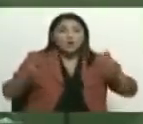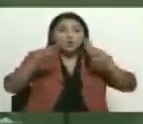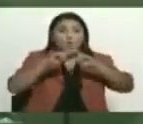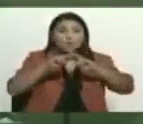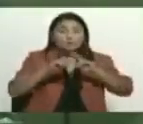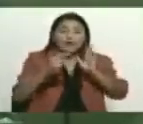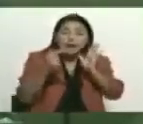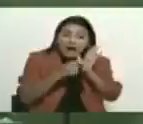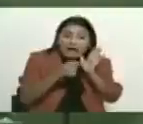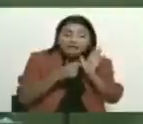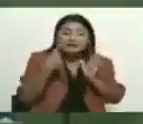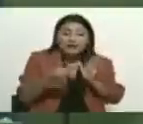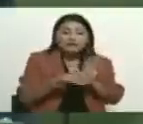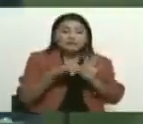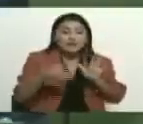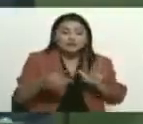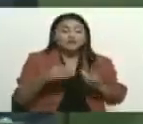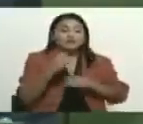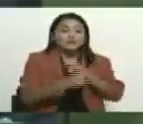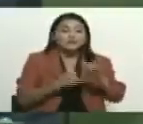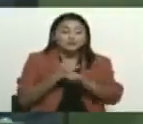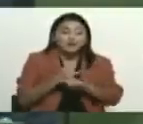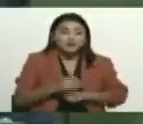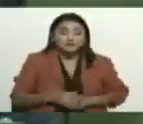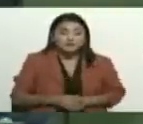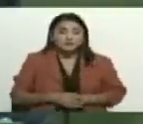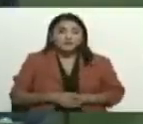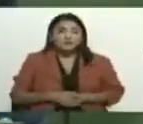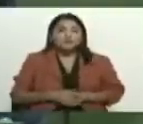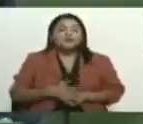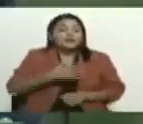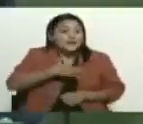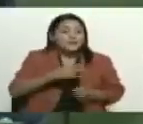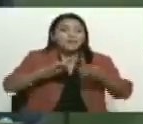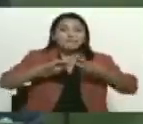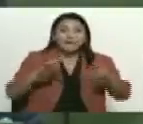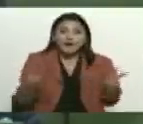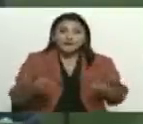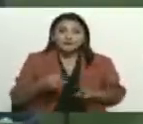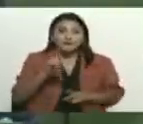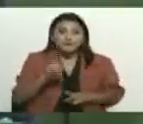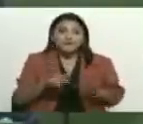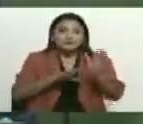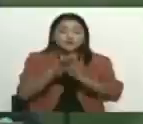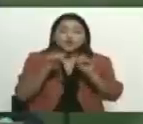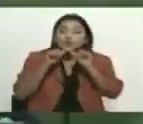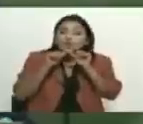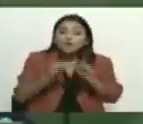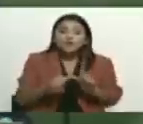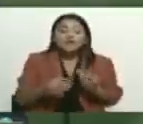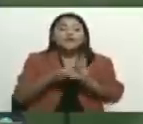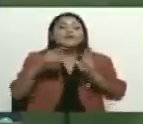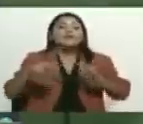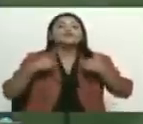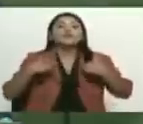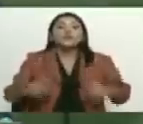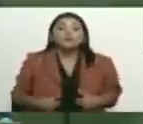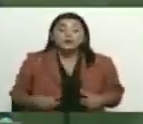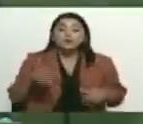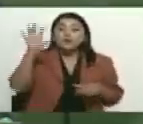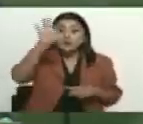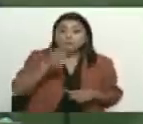derecho internacional. De nosotros depende hacer realidad los anhelos de paz y seguridad, desarrollo sostenible y derechos humanos de nuestros